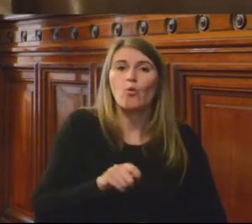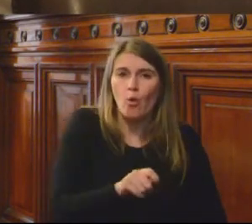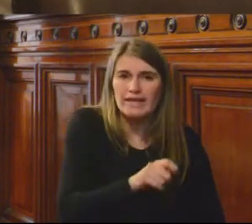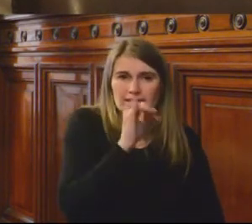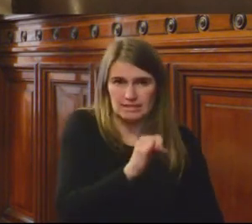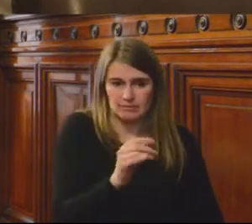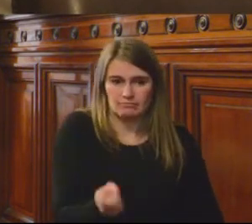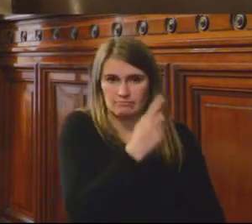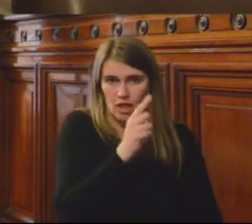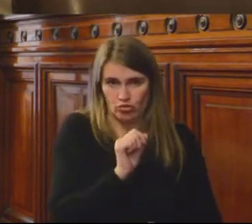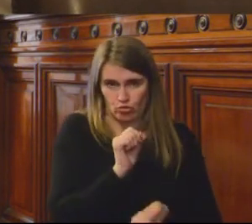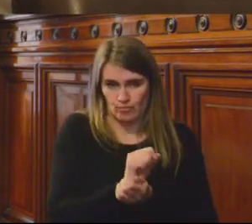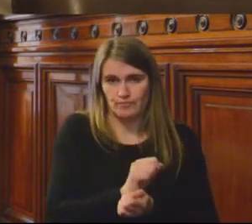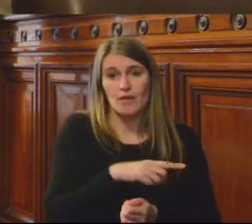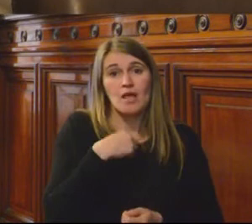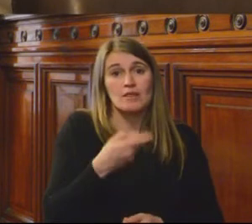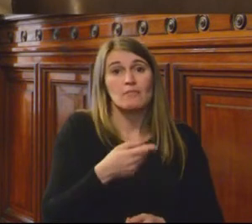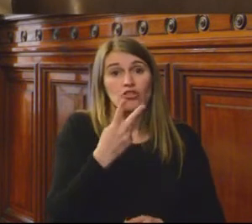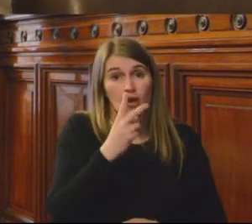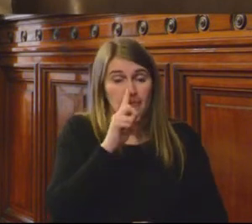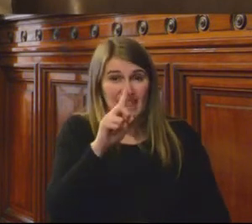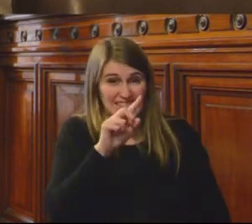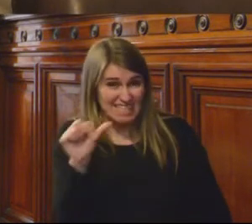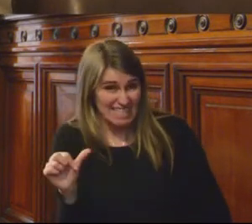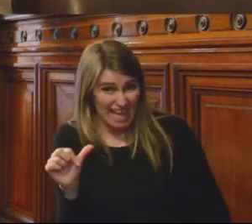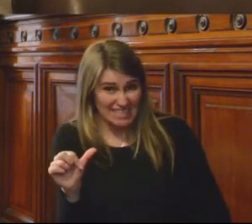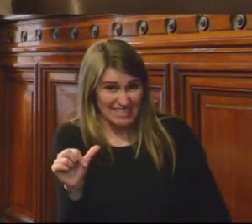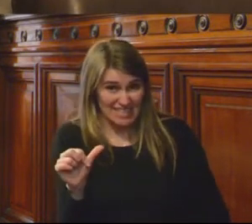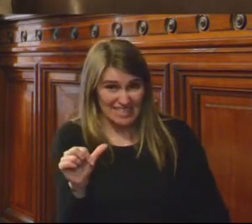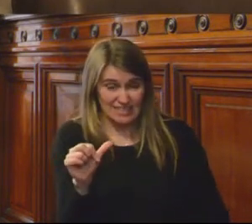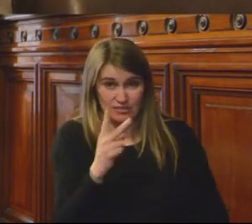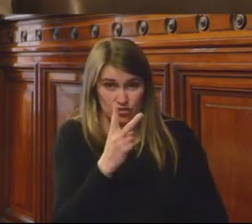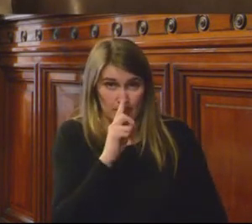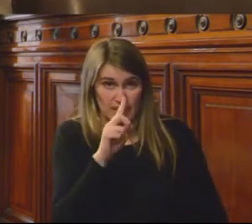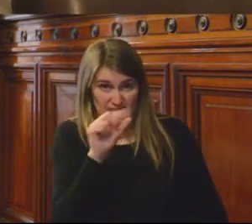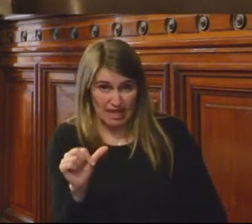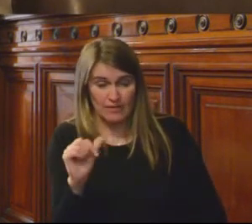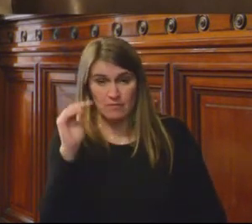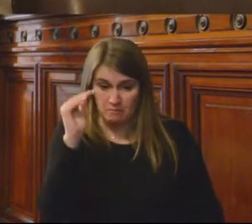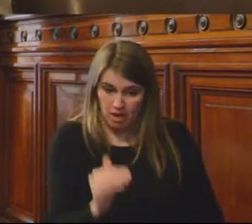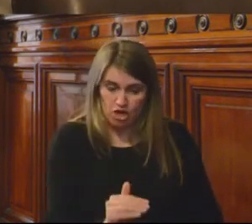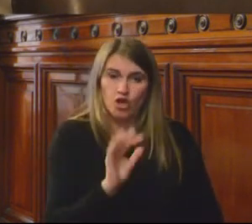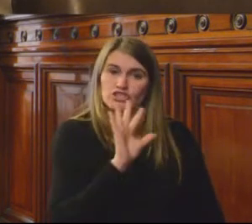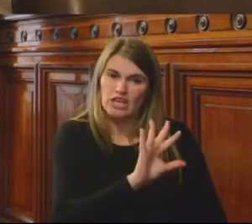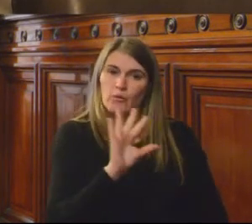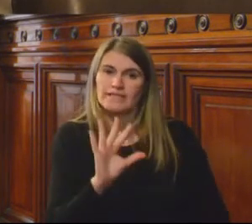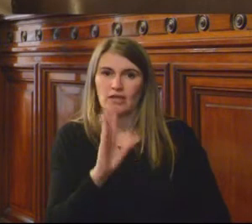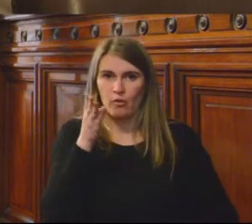el año 2016, esa cifra, que es la última cifra que tenemos acá a la mano, ha bajado a